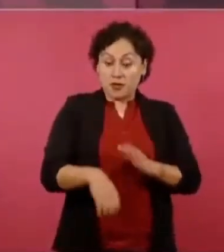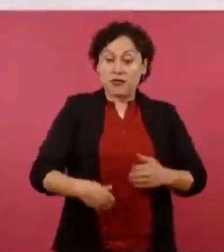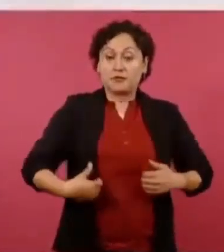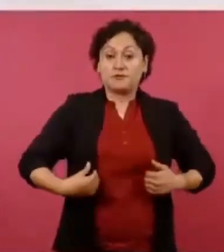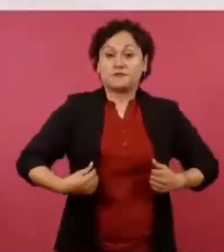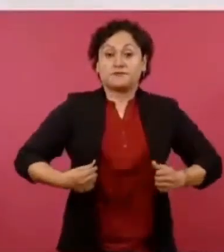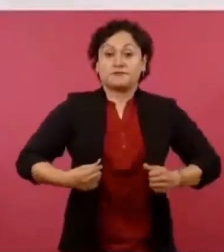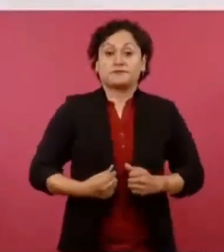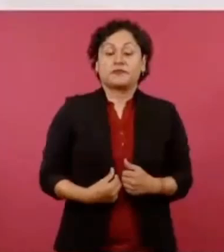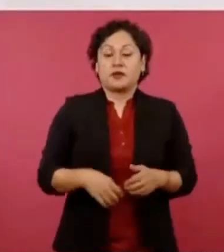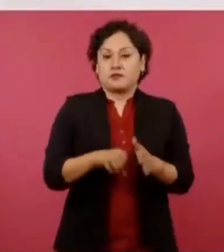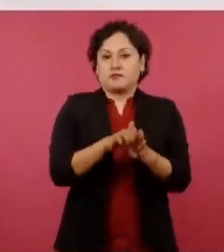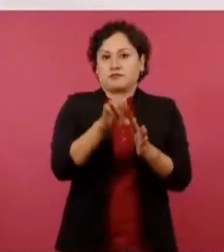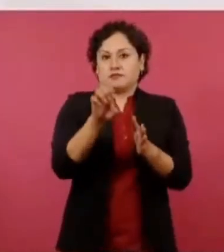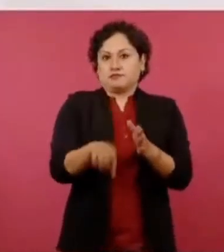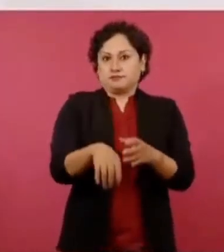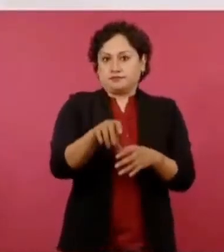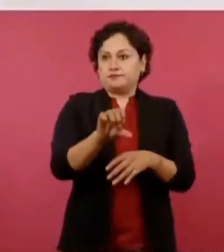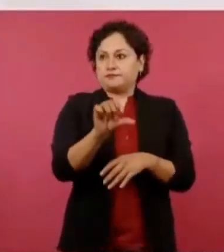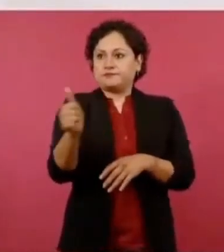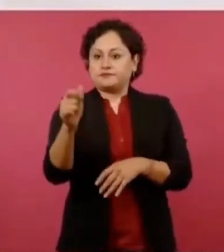las estaciones de radio